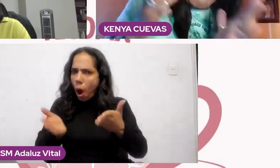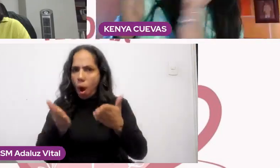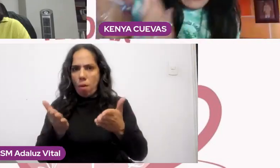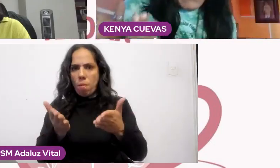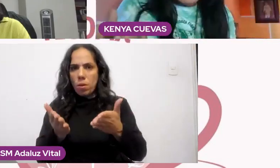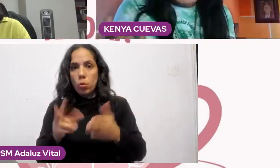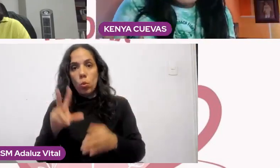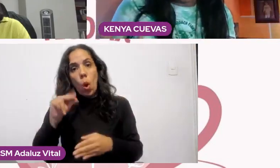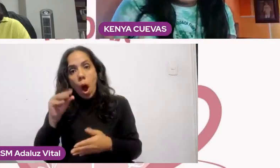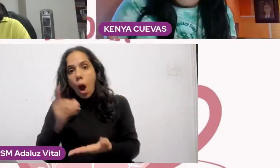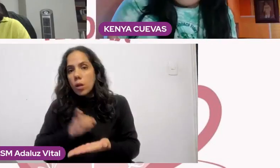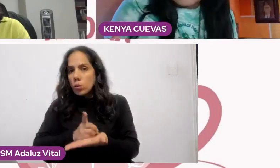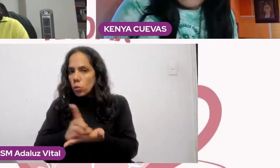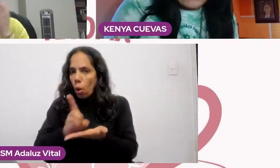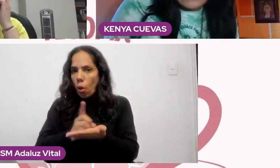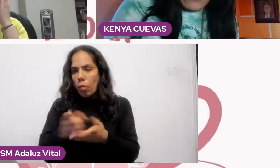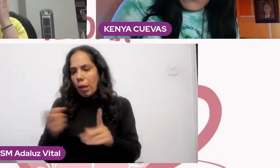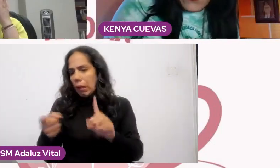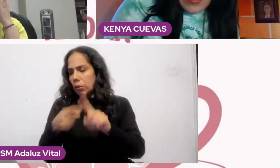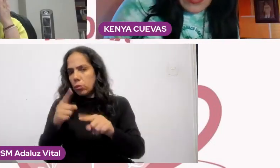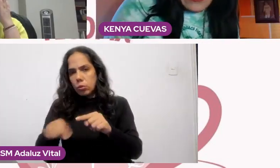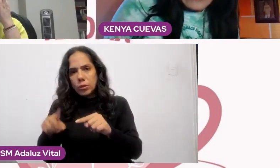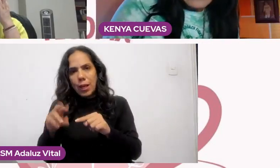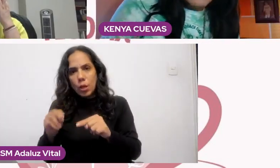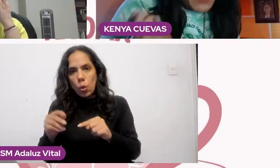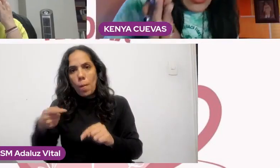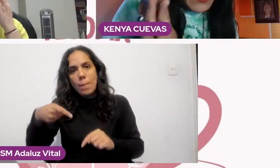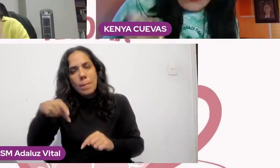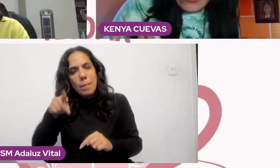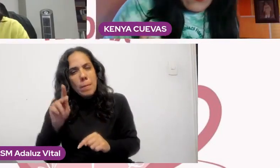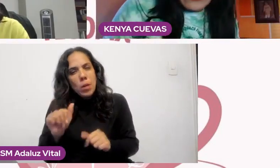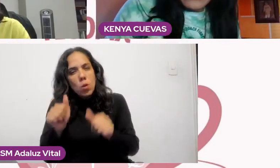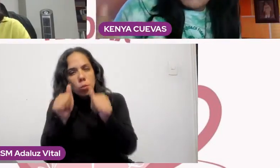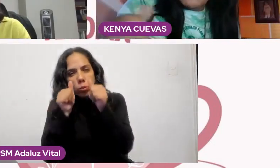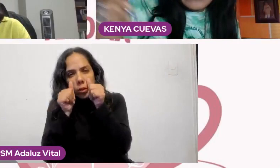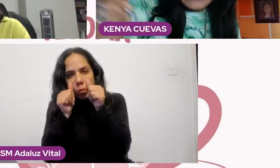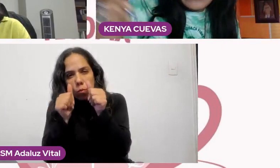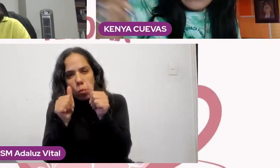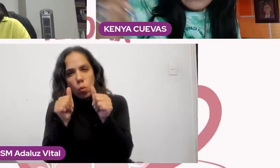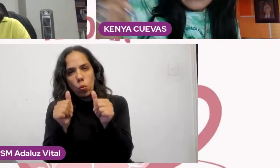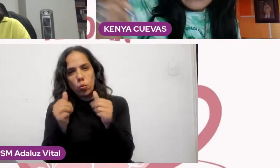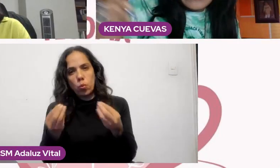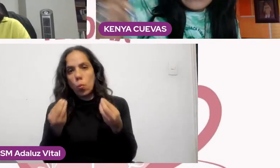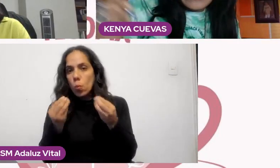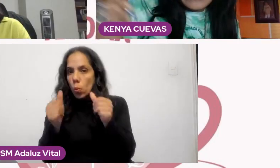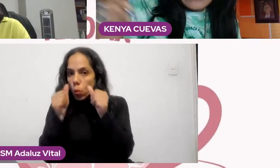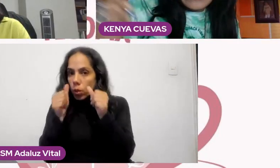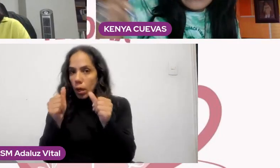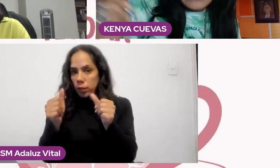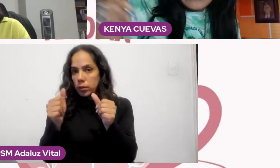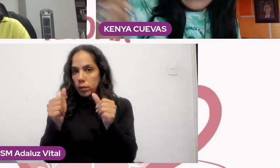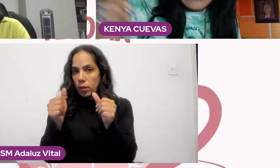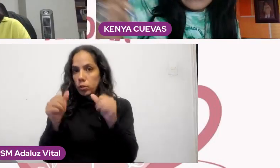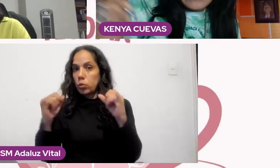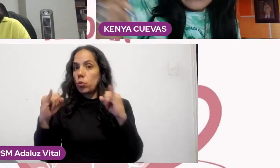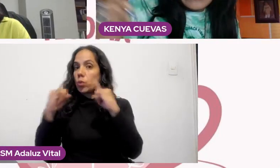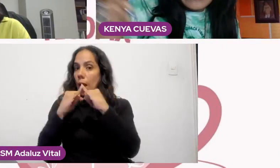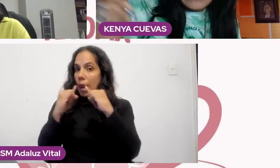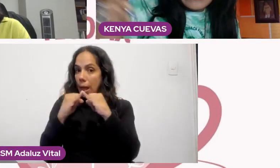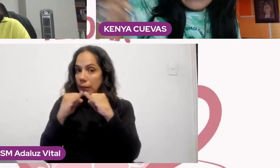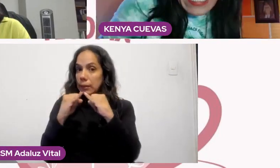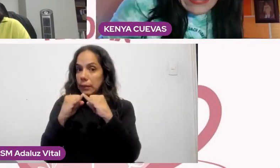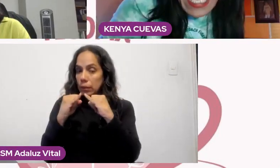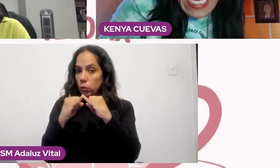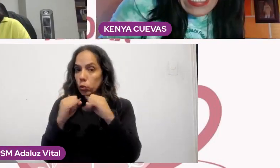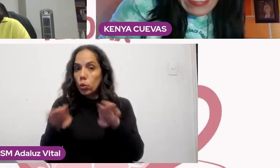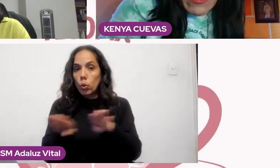pero también cuidando tus procesos institucionales, porque yo entiendo eso, que muchas veces hay que escribir nombres, no edades, o sea,